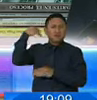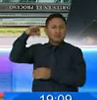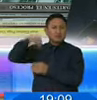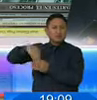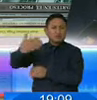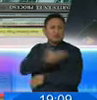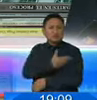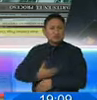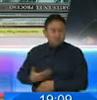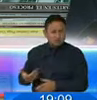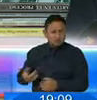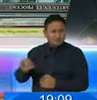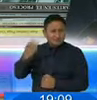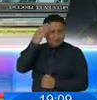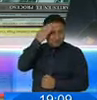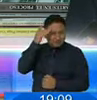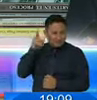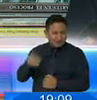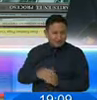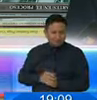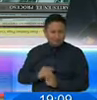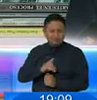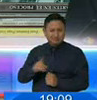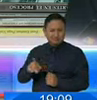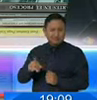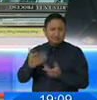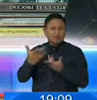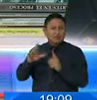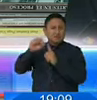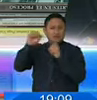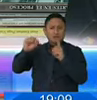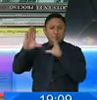presidencial. Usted sabe que ahí hubo un curiosísimo apagón